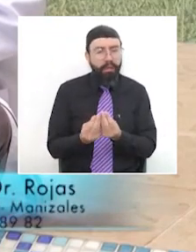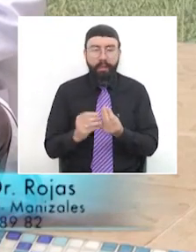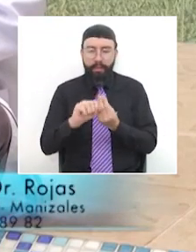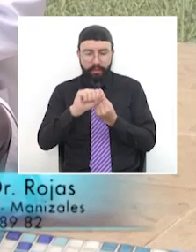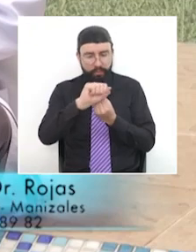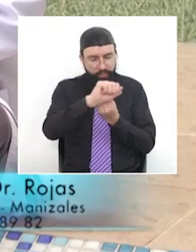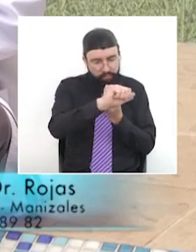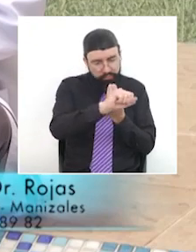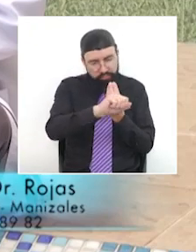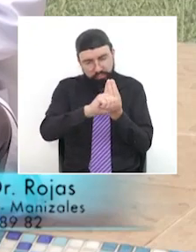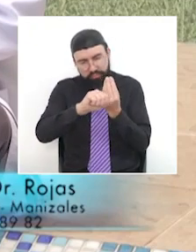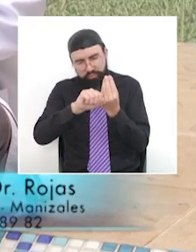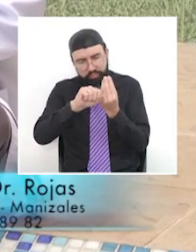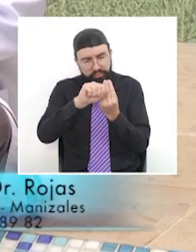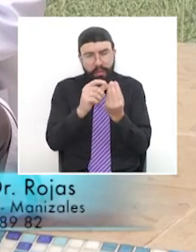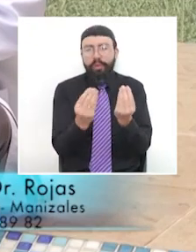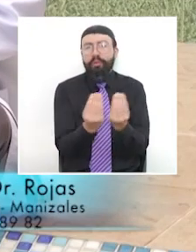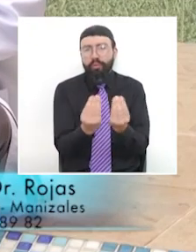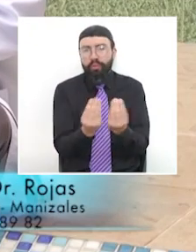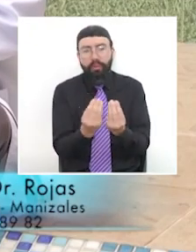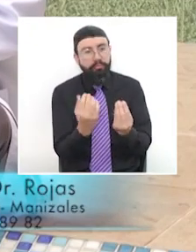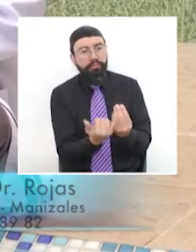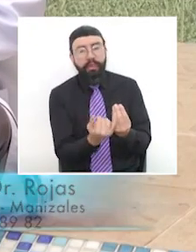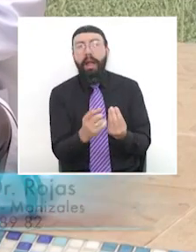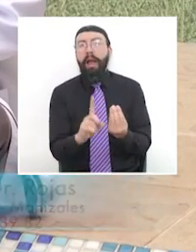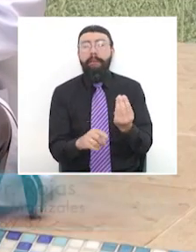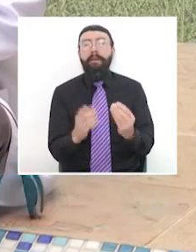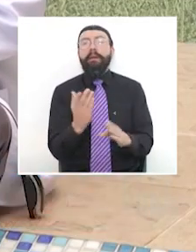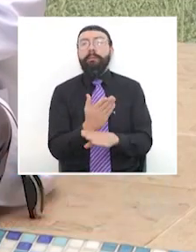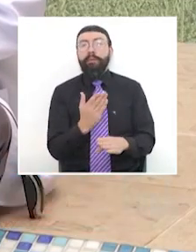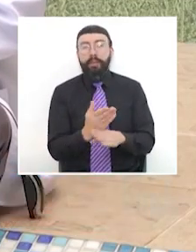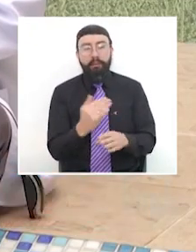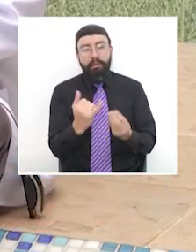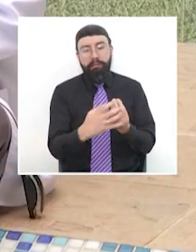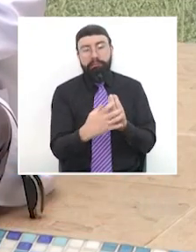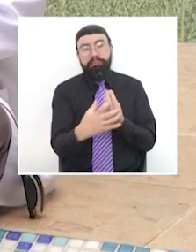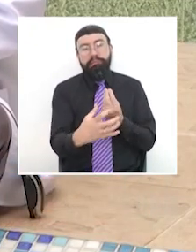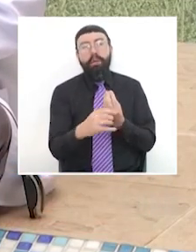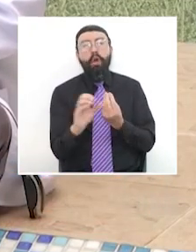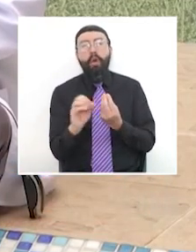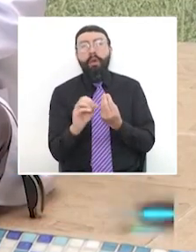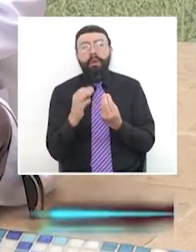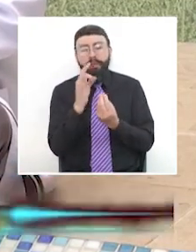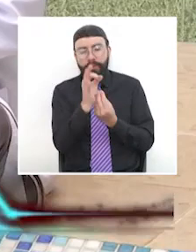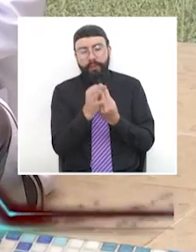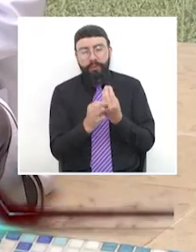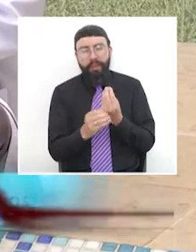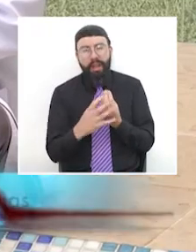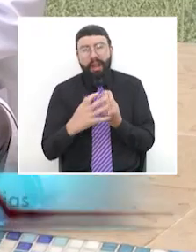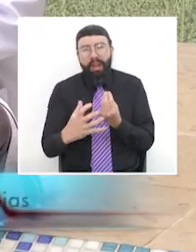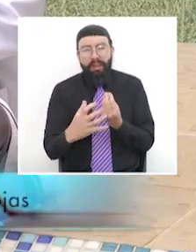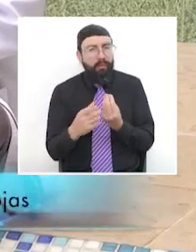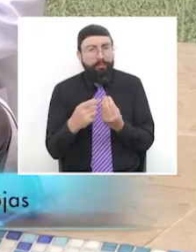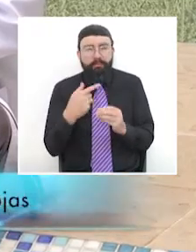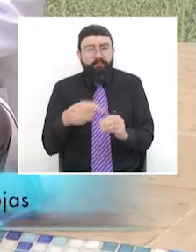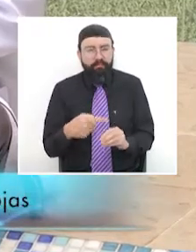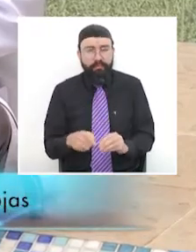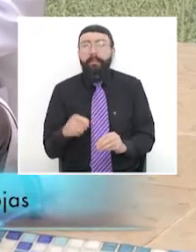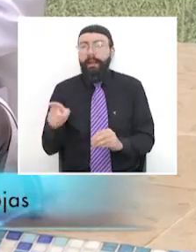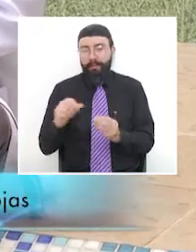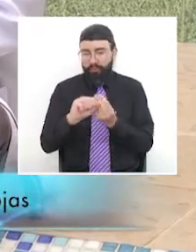los testículos, porque hay mucho problema con testículos, varicoceles, tumores y demás. Y